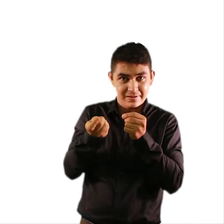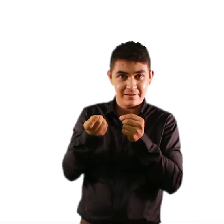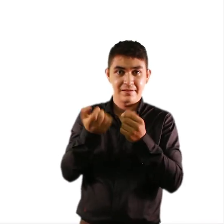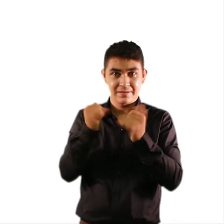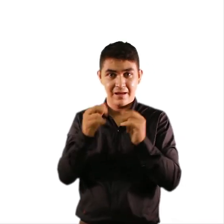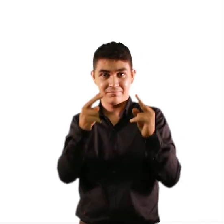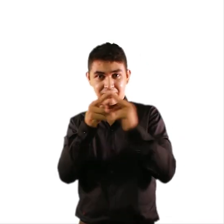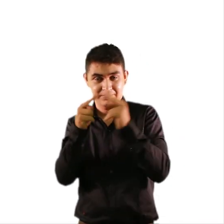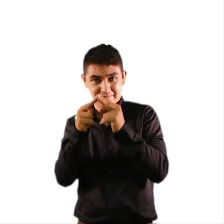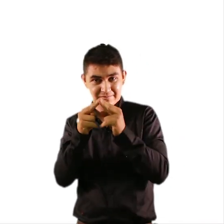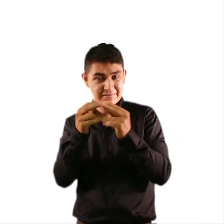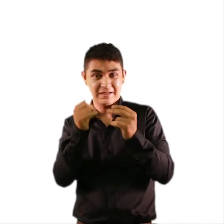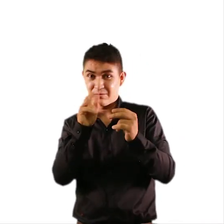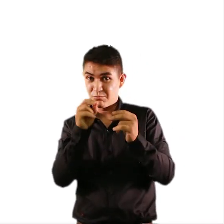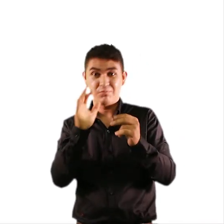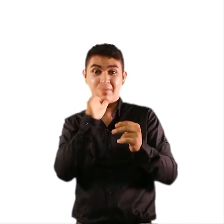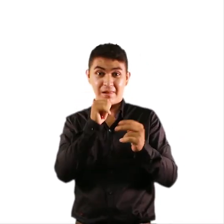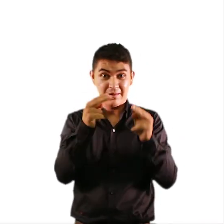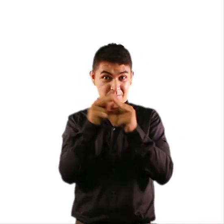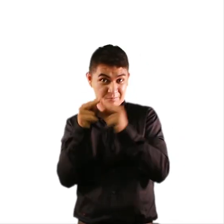B.